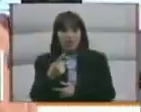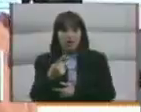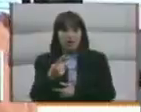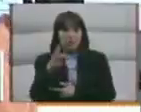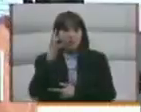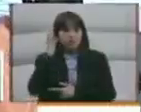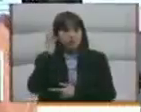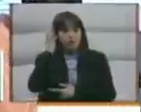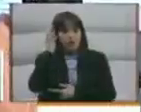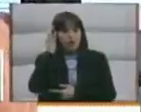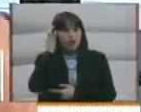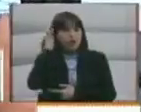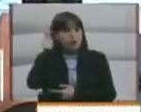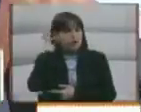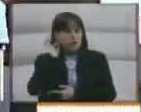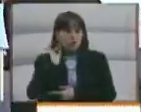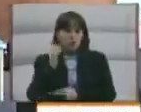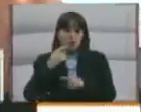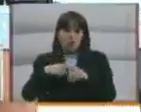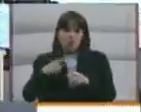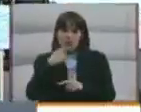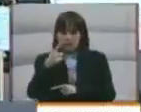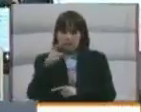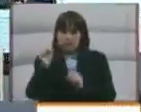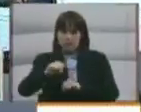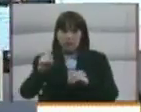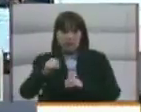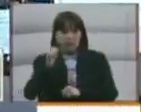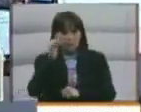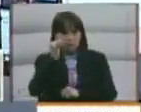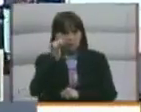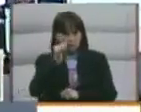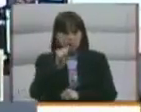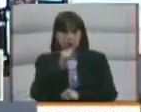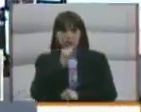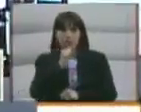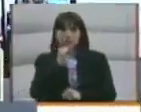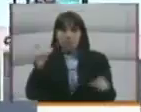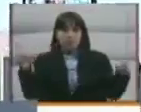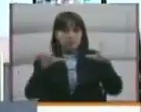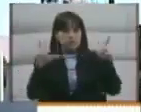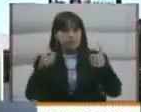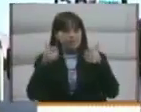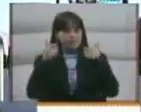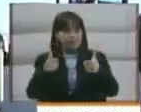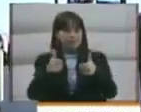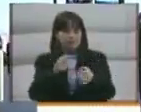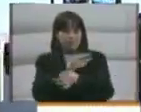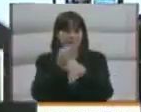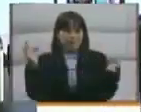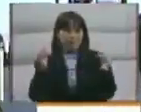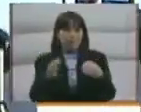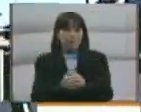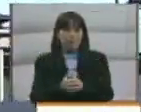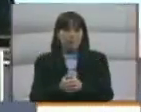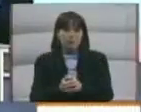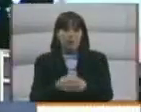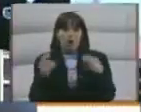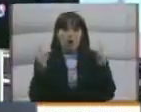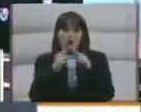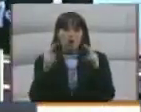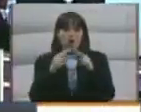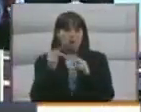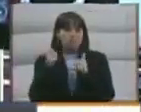Pernalete, Jorge Luis, dice, esto sí es un buen programa. Lenín Tobar dice, lo conozco, claro, muy